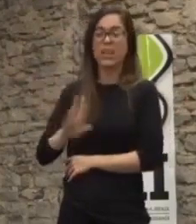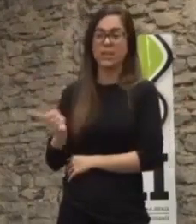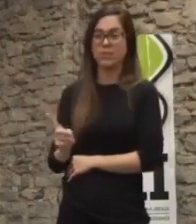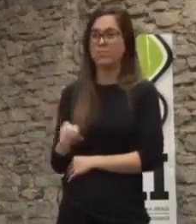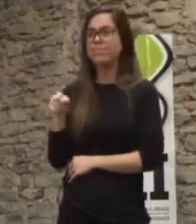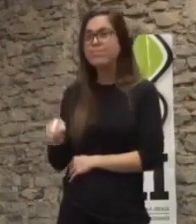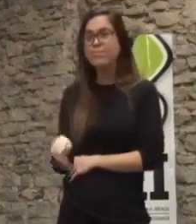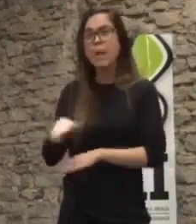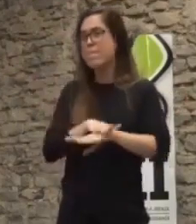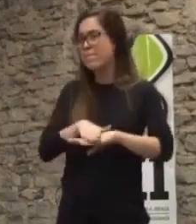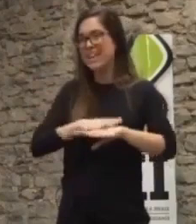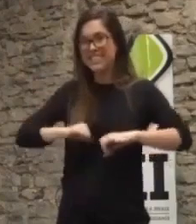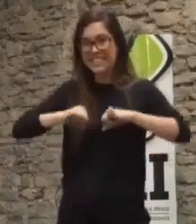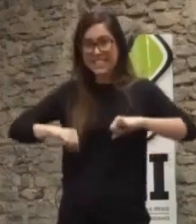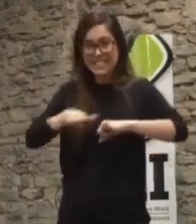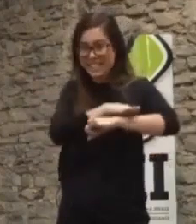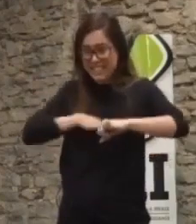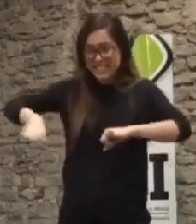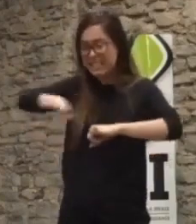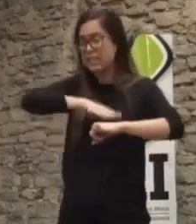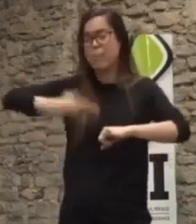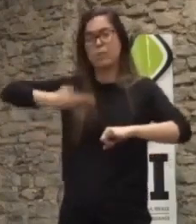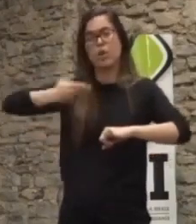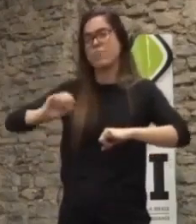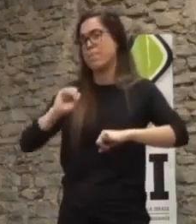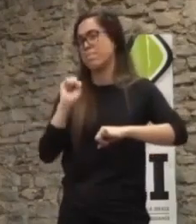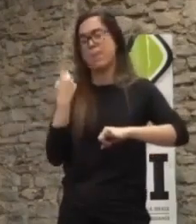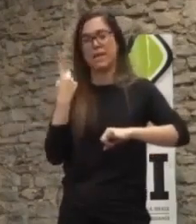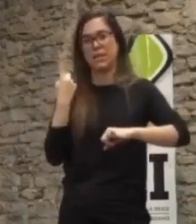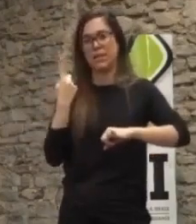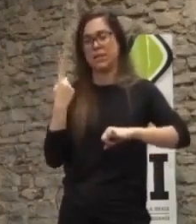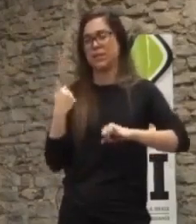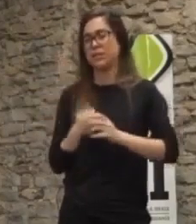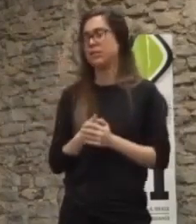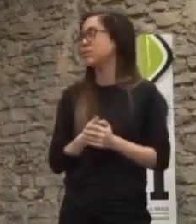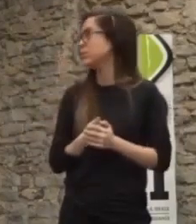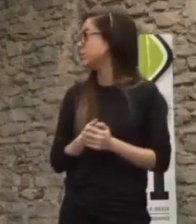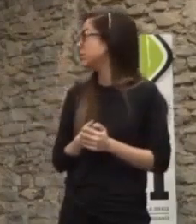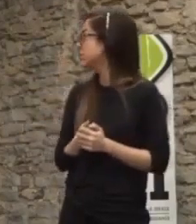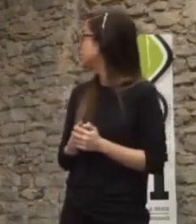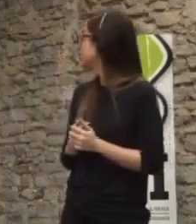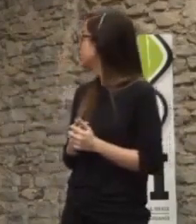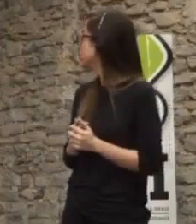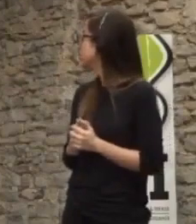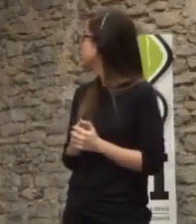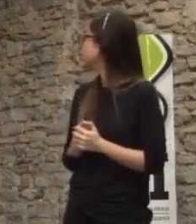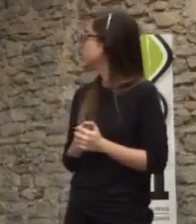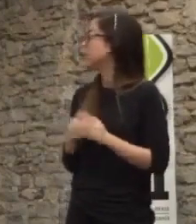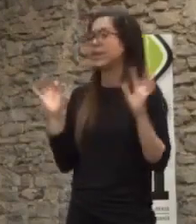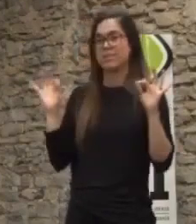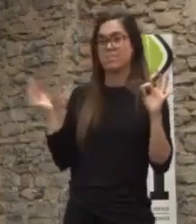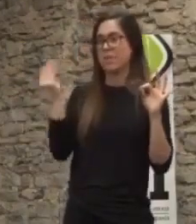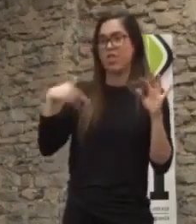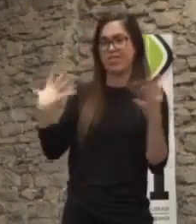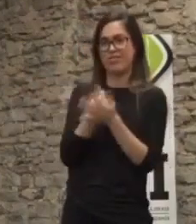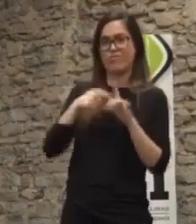es precisamente la base del resto de niveles de la pirámide. Si quieres, pasa un poquito más y ya dejo todas y listo. Es que